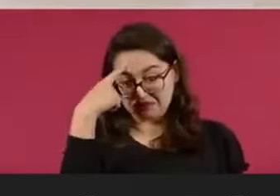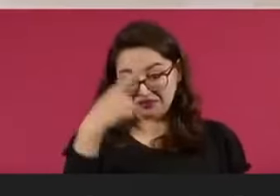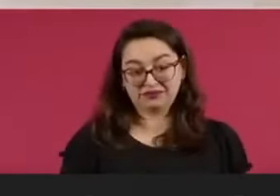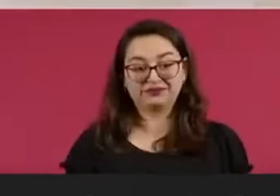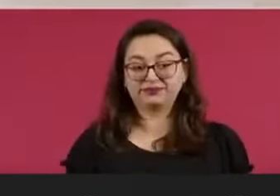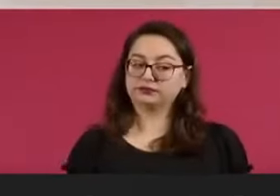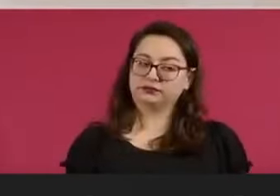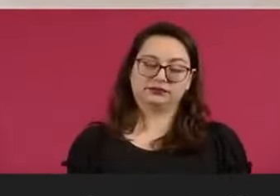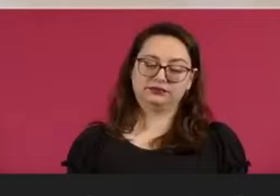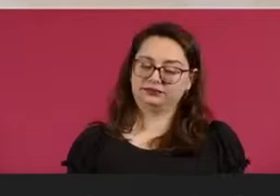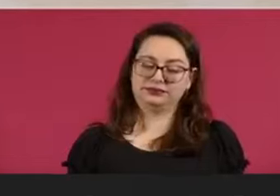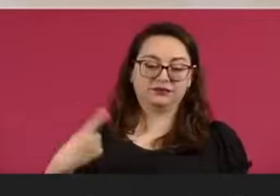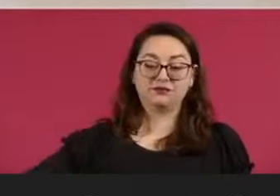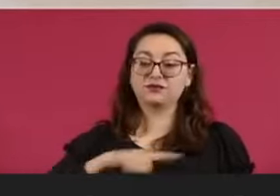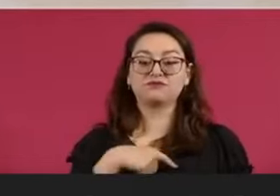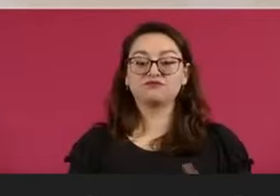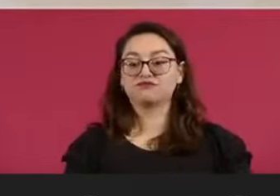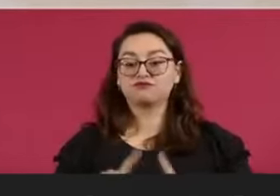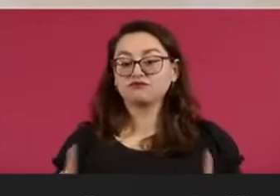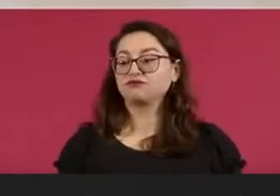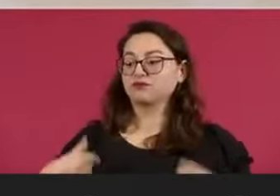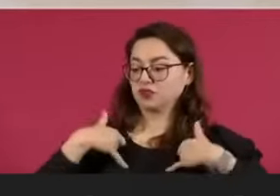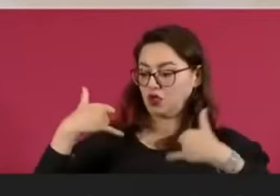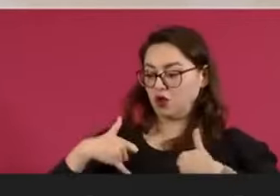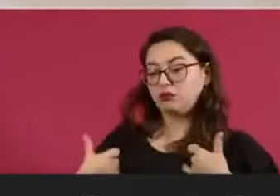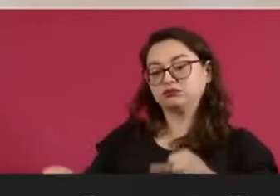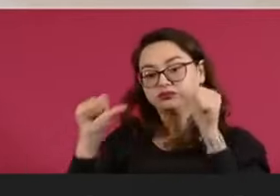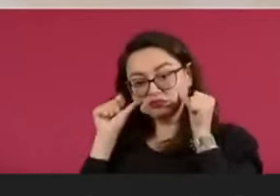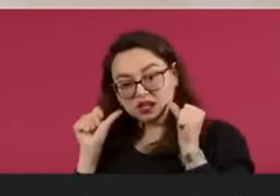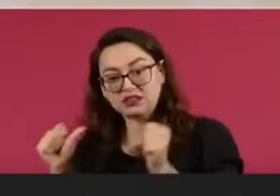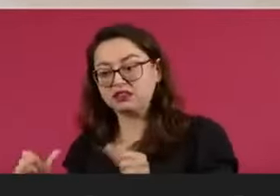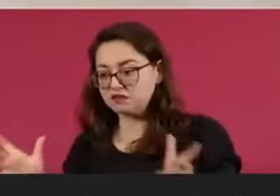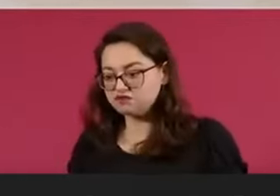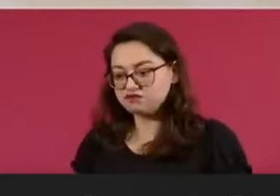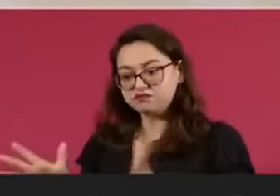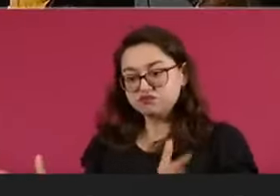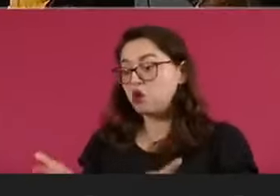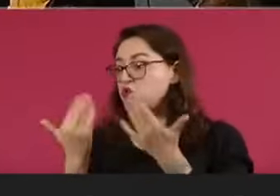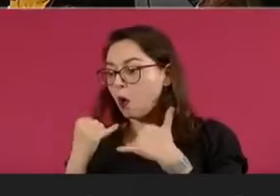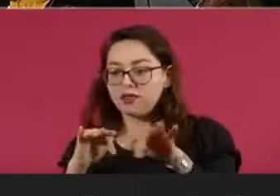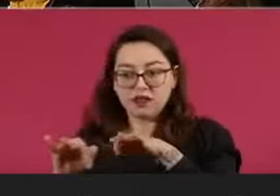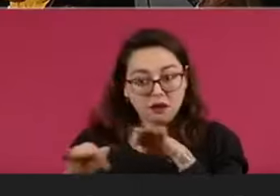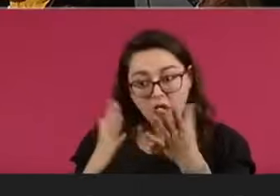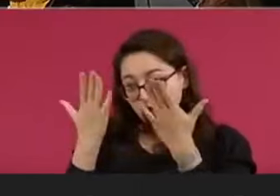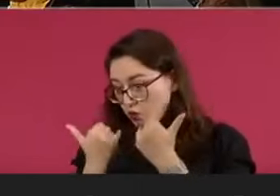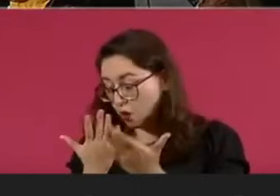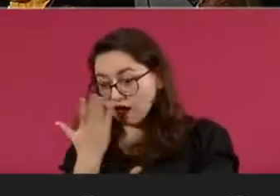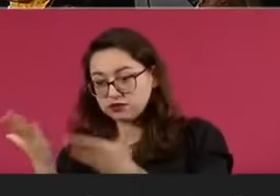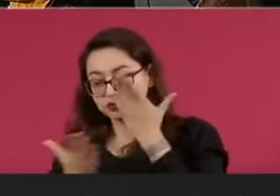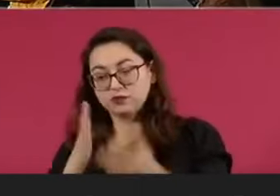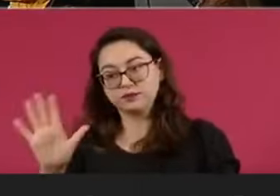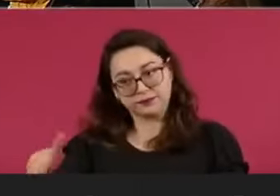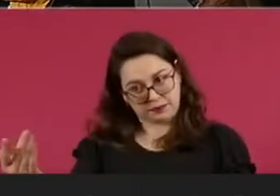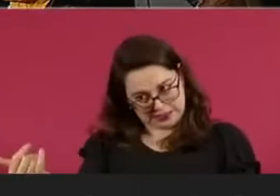Ahora no. Ahora se atiende a los jóvenes. El que no tiene trabajo, el que no está estudiando, se